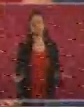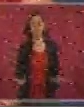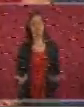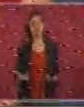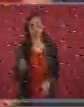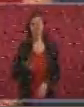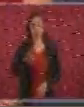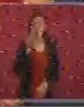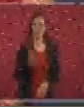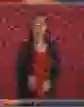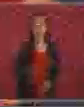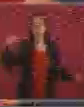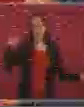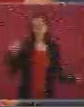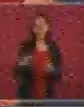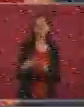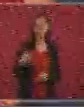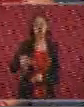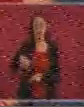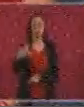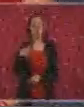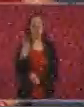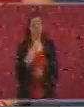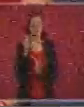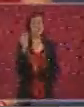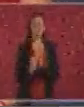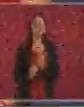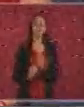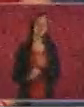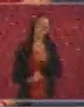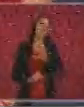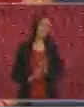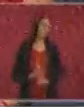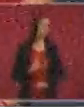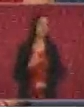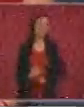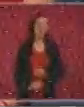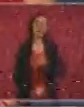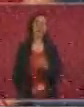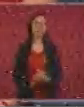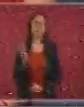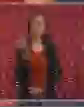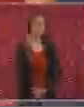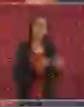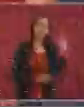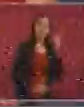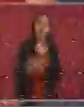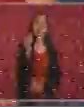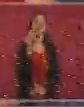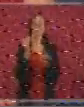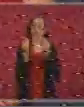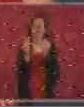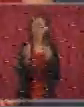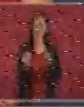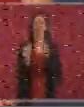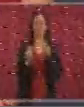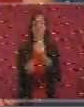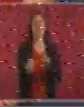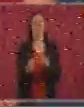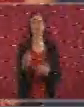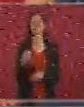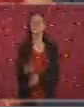también insistiría en preguntarme con qué va a operar que esos ciudadanos vayan a votar,